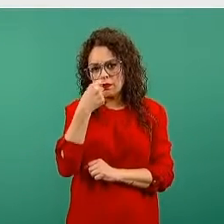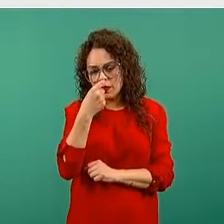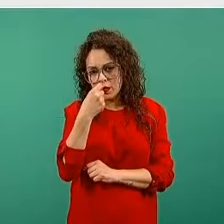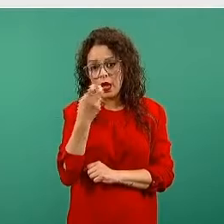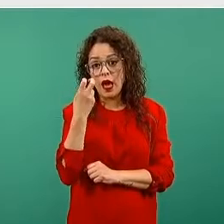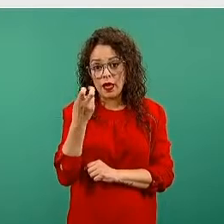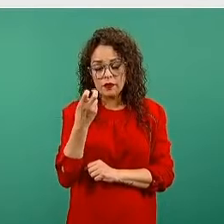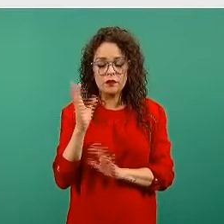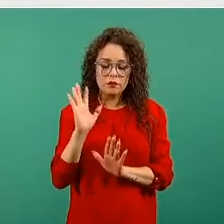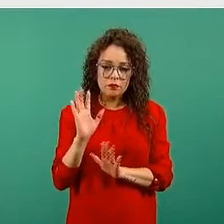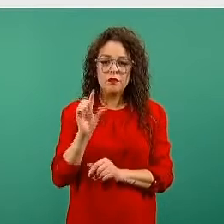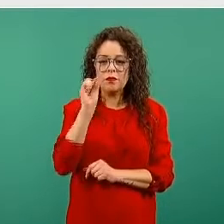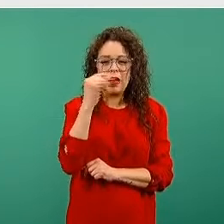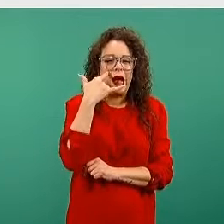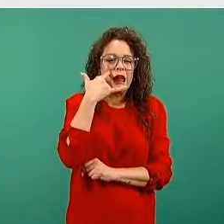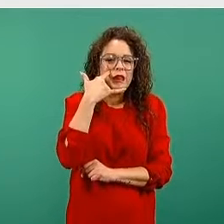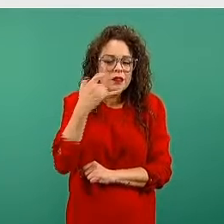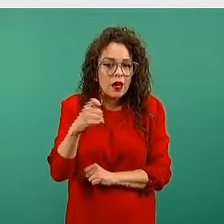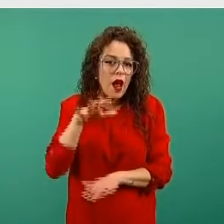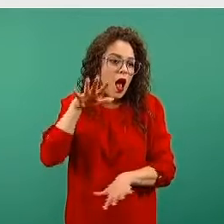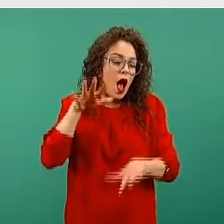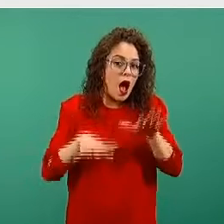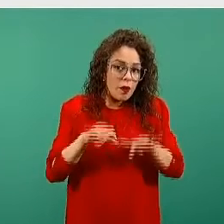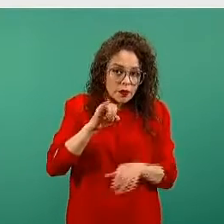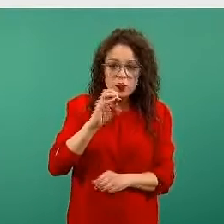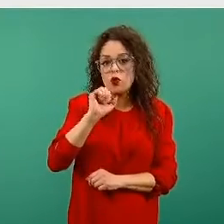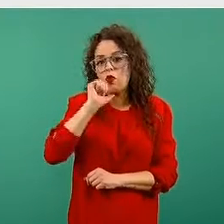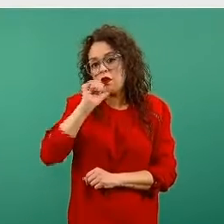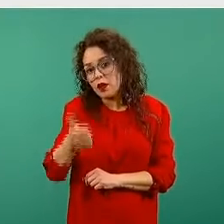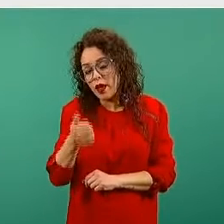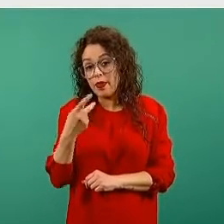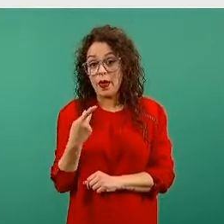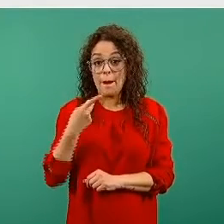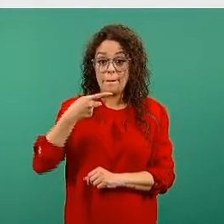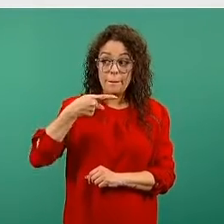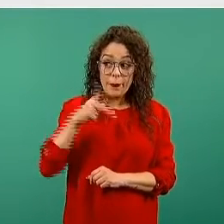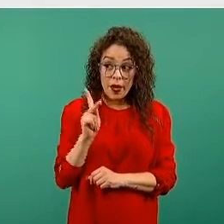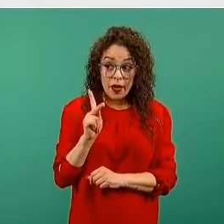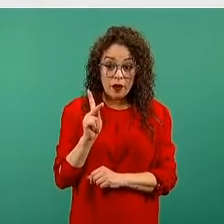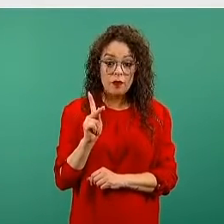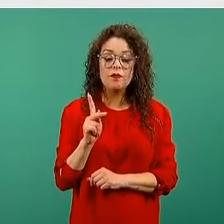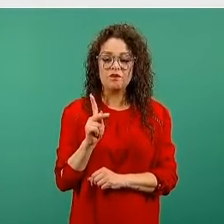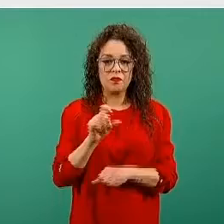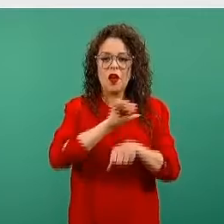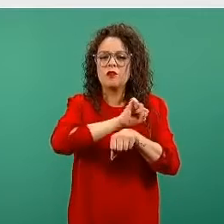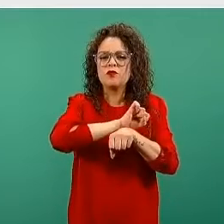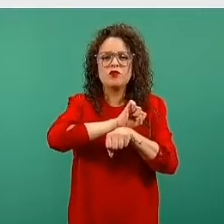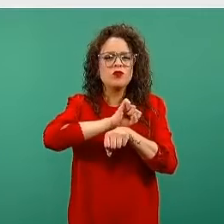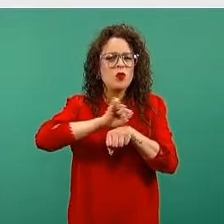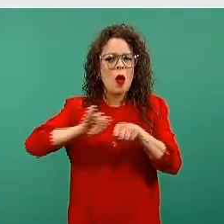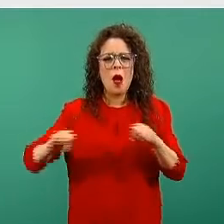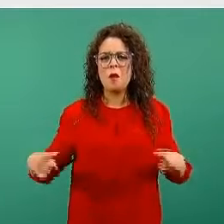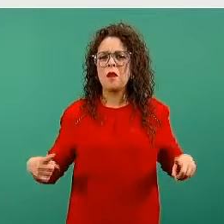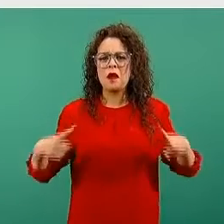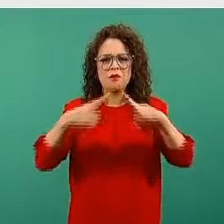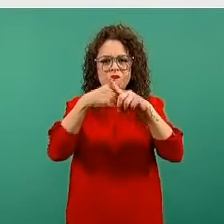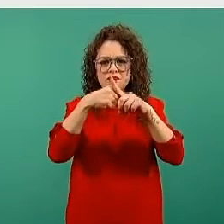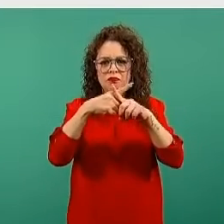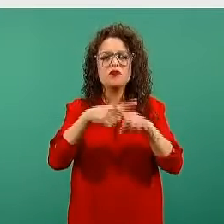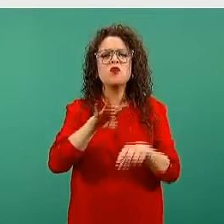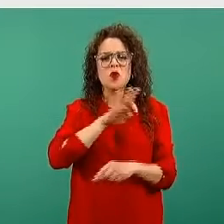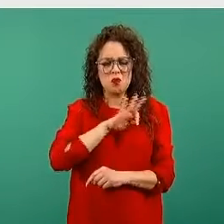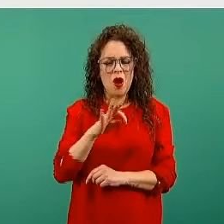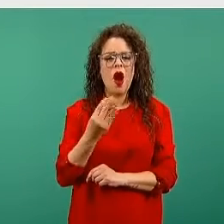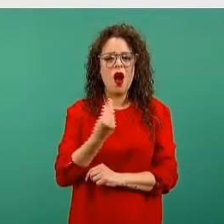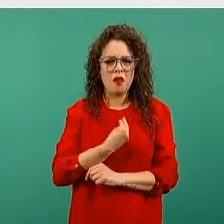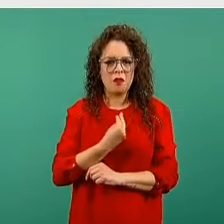infrecuente, que sea rara su presentación, pero también que sean eventos leves, eventos que se pueden tolerar. Es